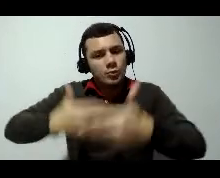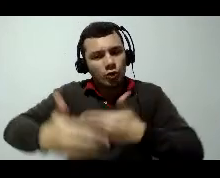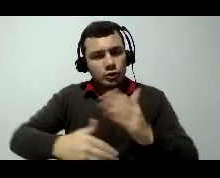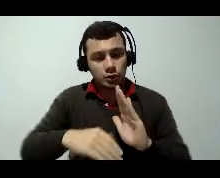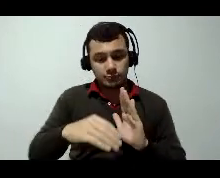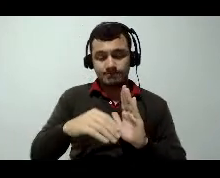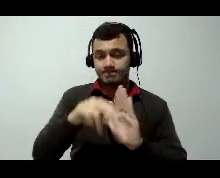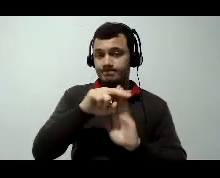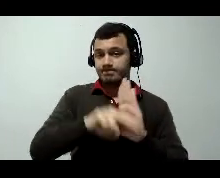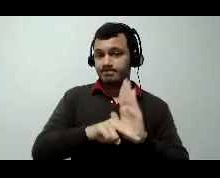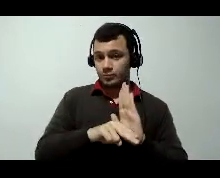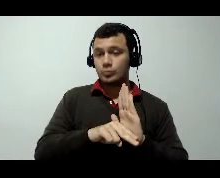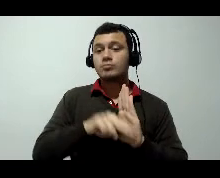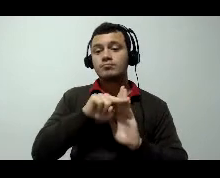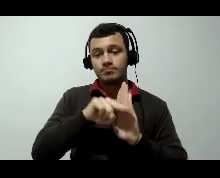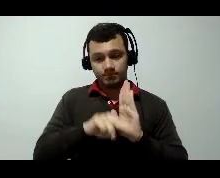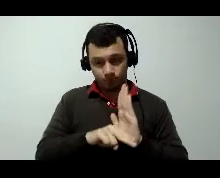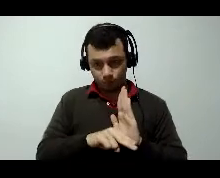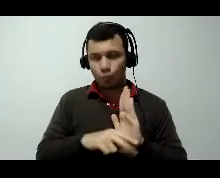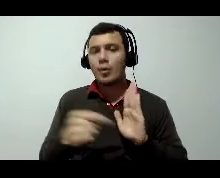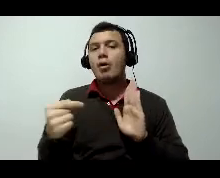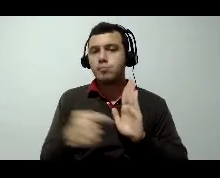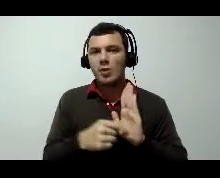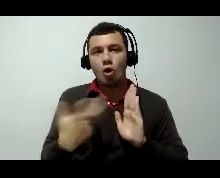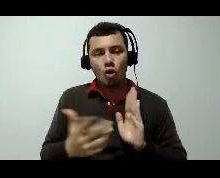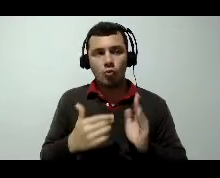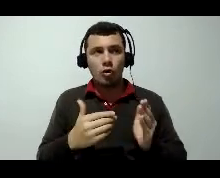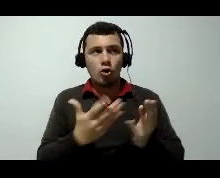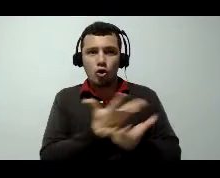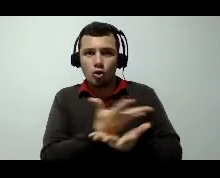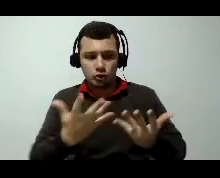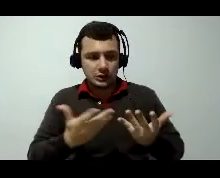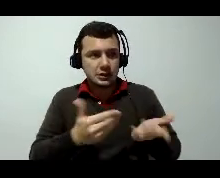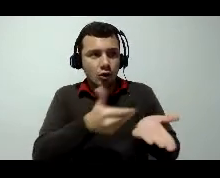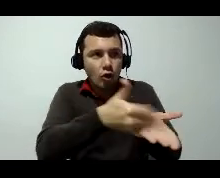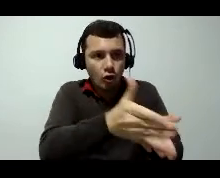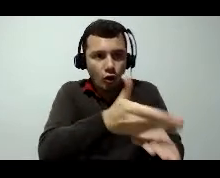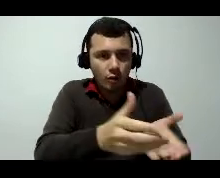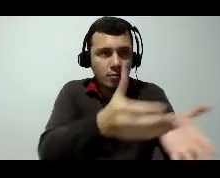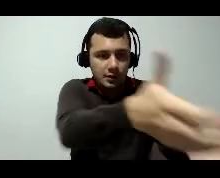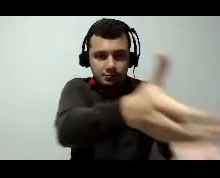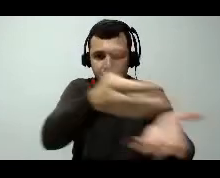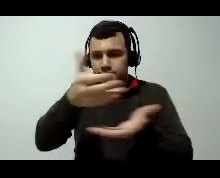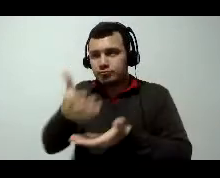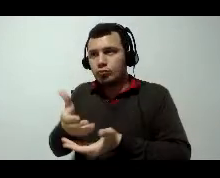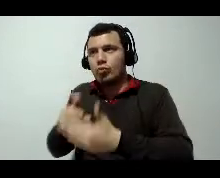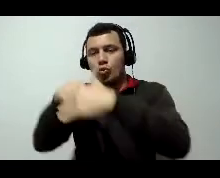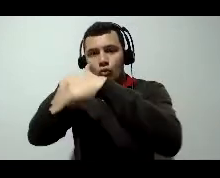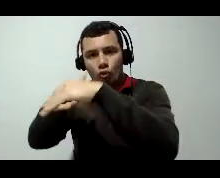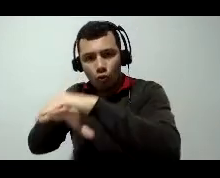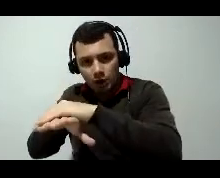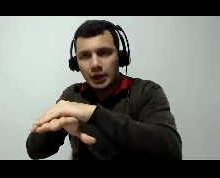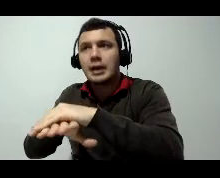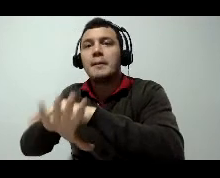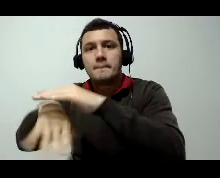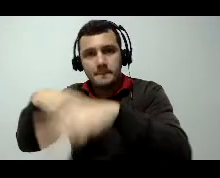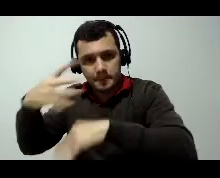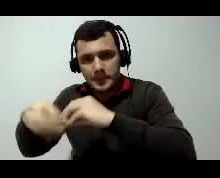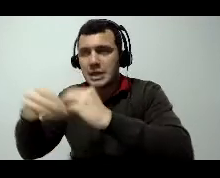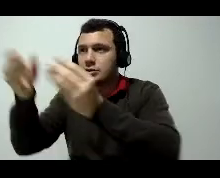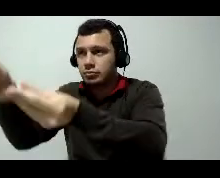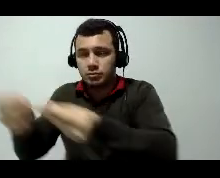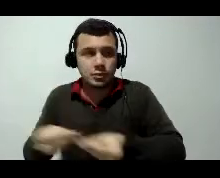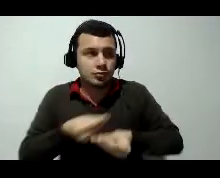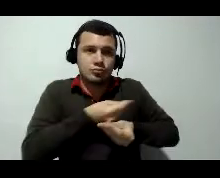se tiene en cuenta la compra, la periodicidad, el almacenamiento, la entrega y la frecuencia. ¿Eso qué quiere